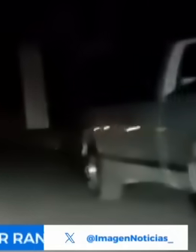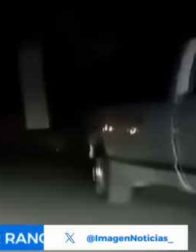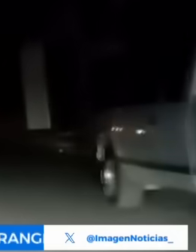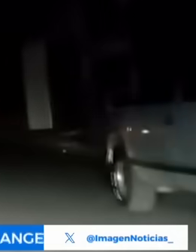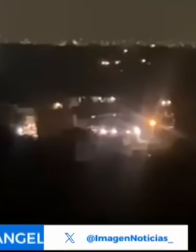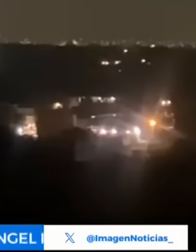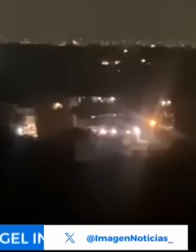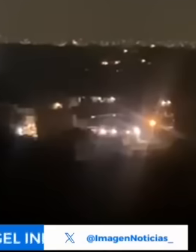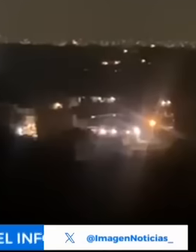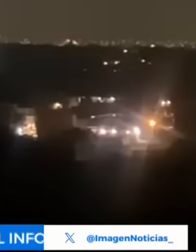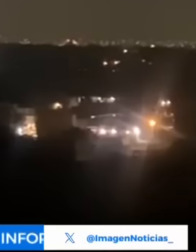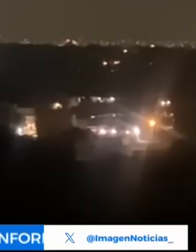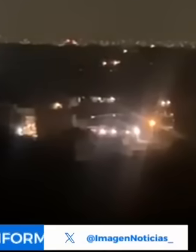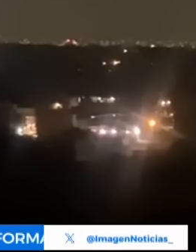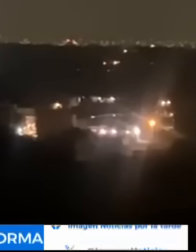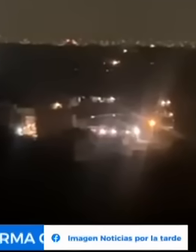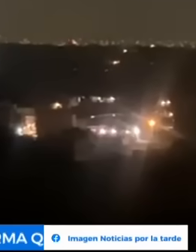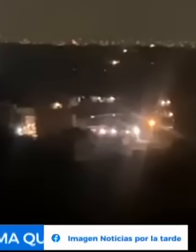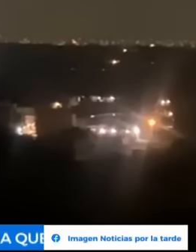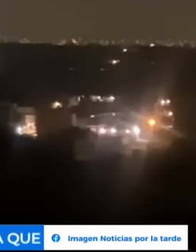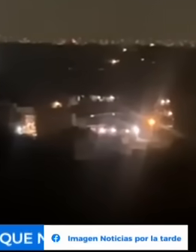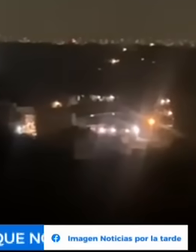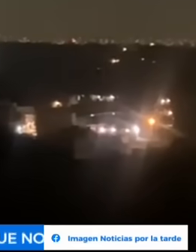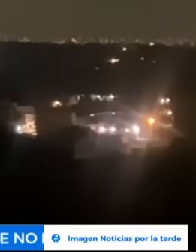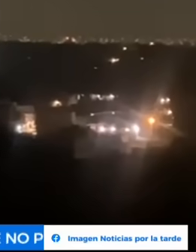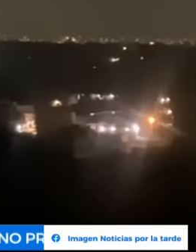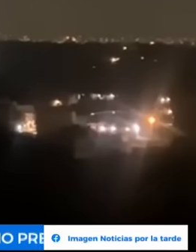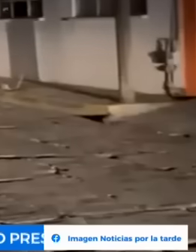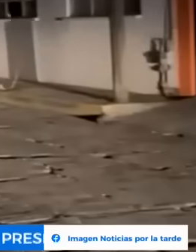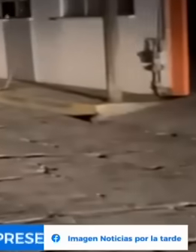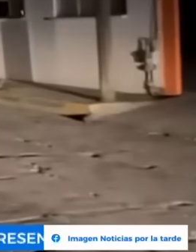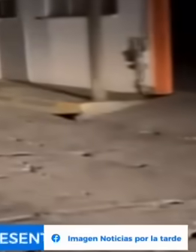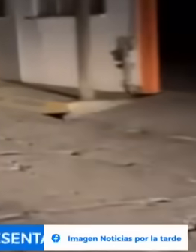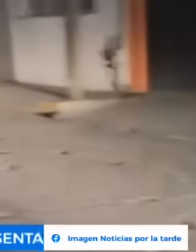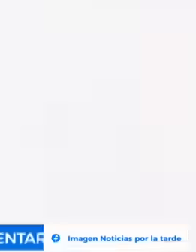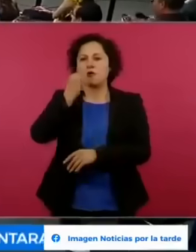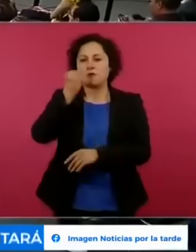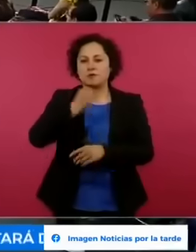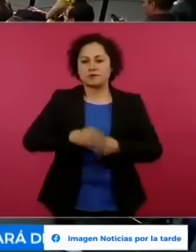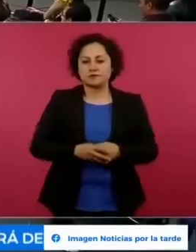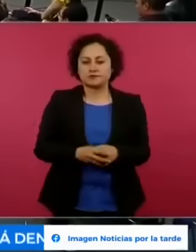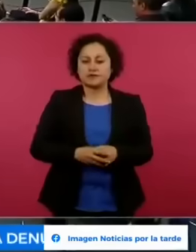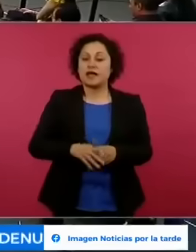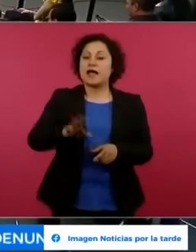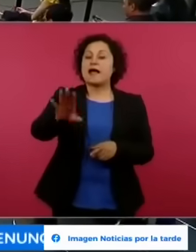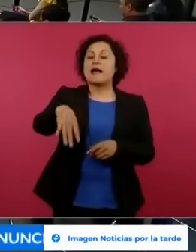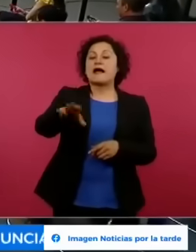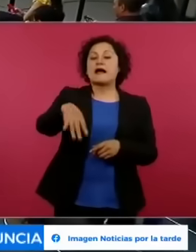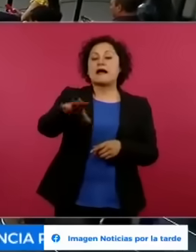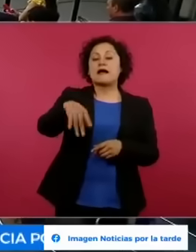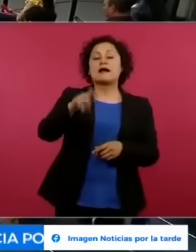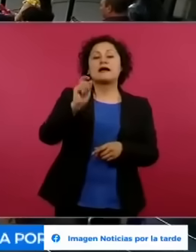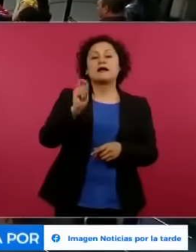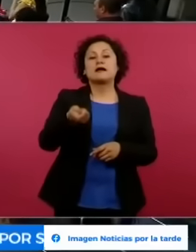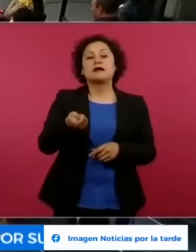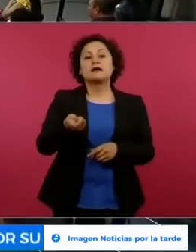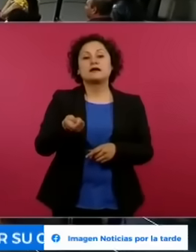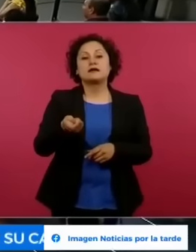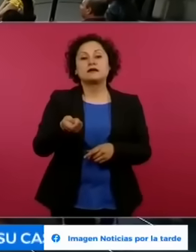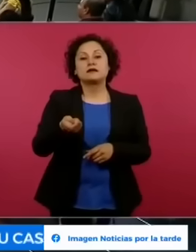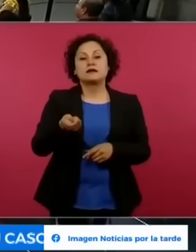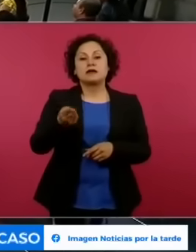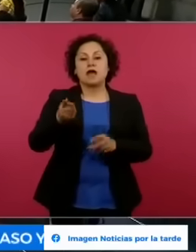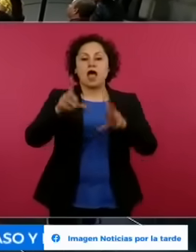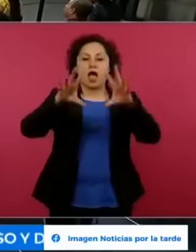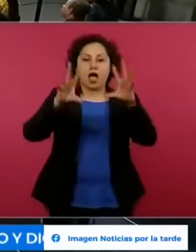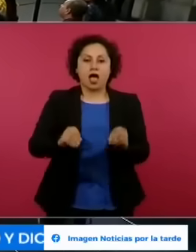plantas escuche qué fue lo que dijo hoy el presidente en la mañanera lo del los apagones de